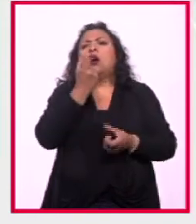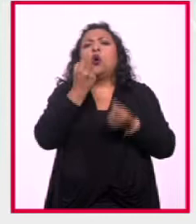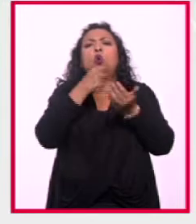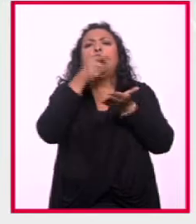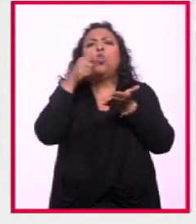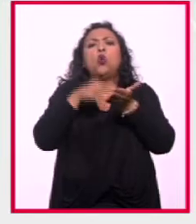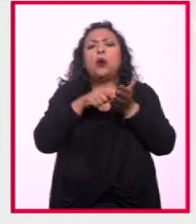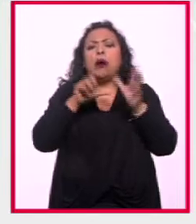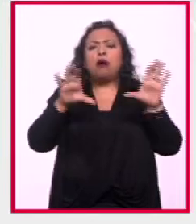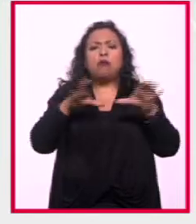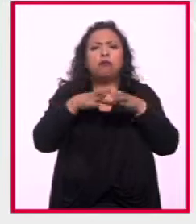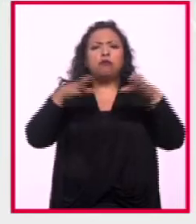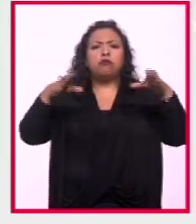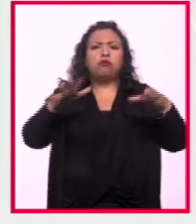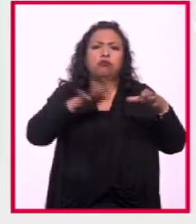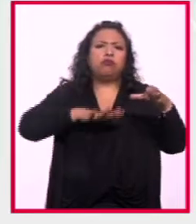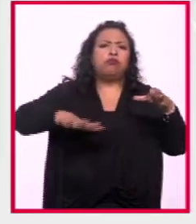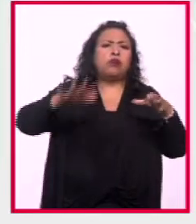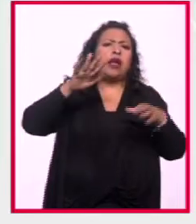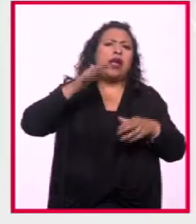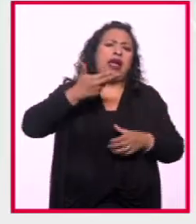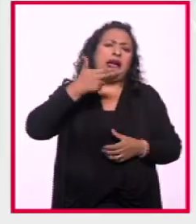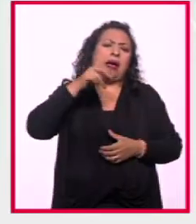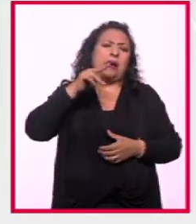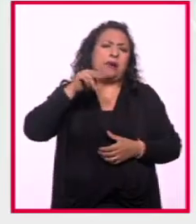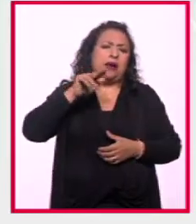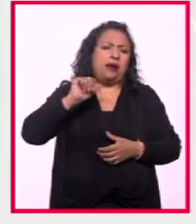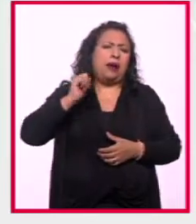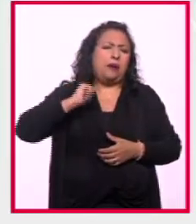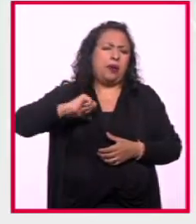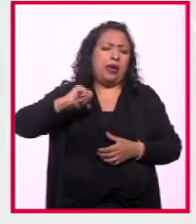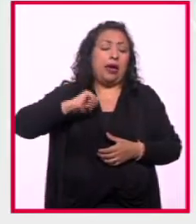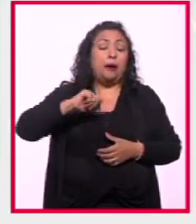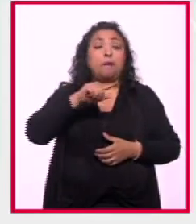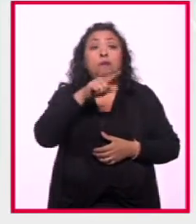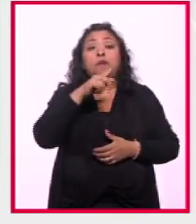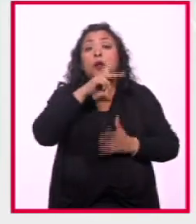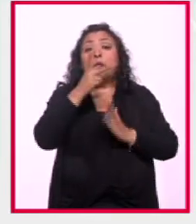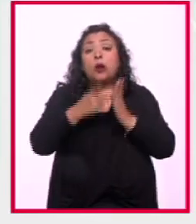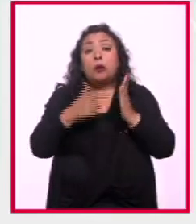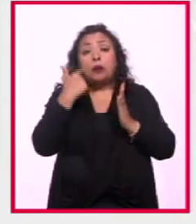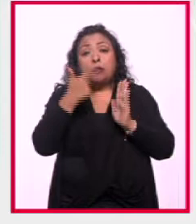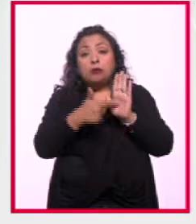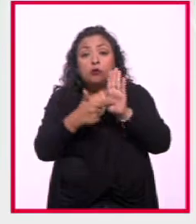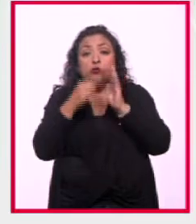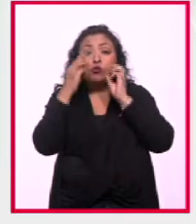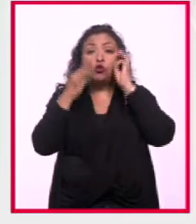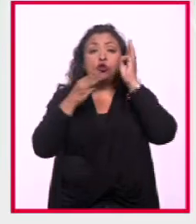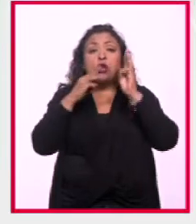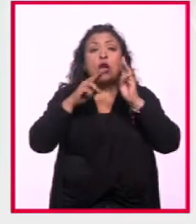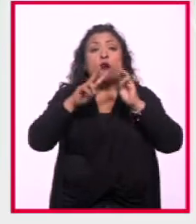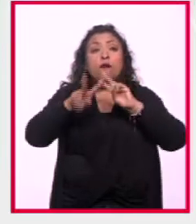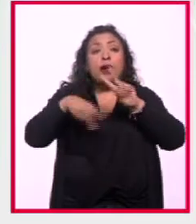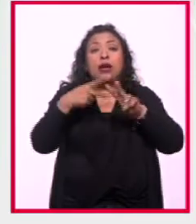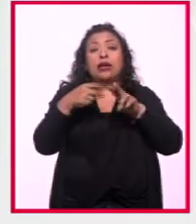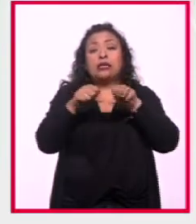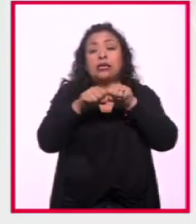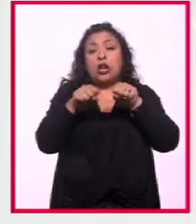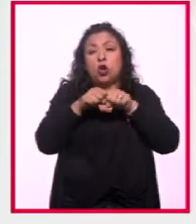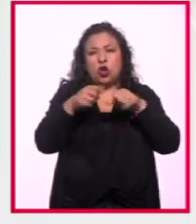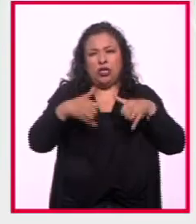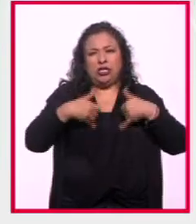de la misma habana vieja el programa de llevar a los museos las aulas que los chicos